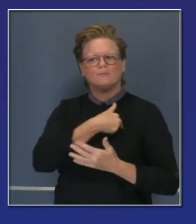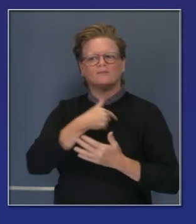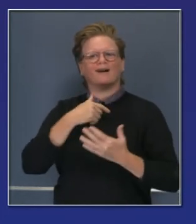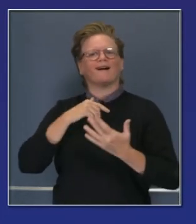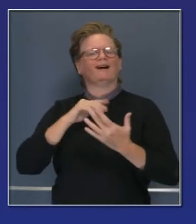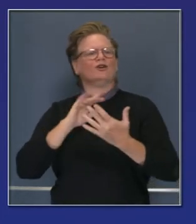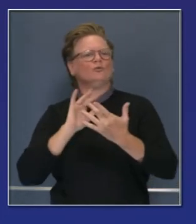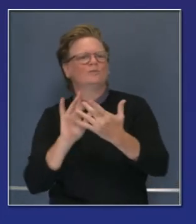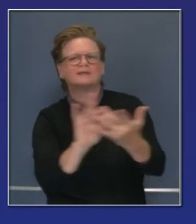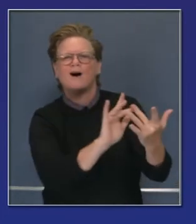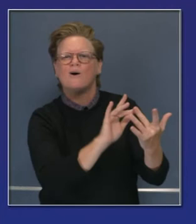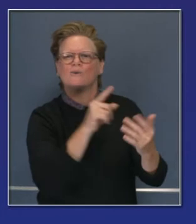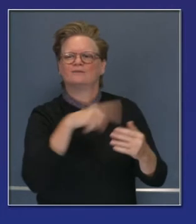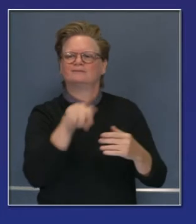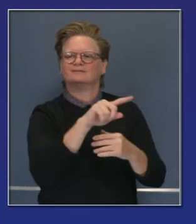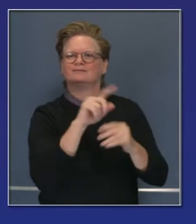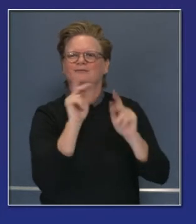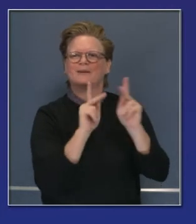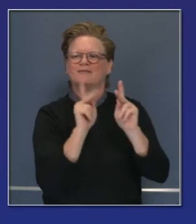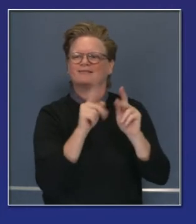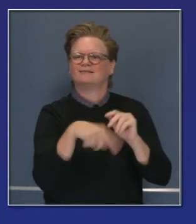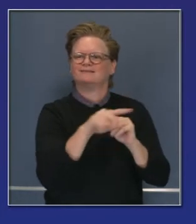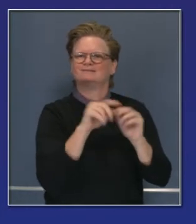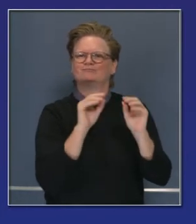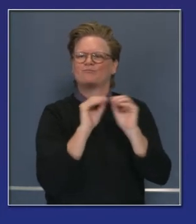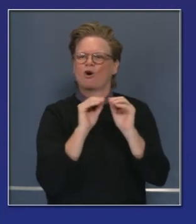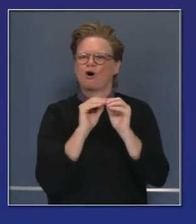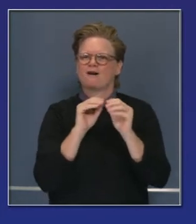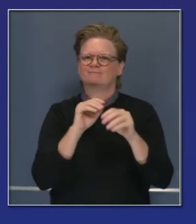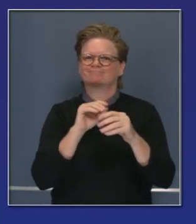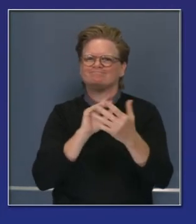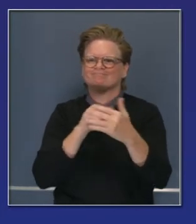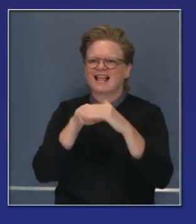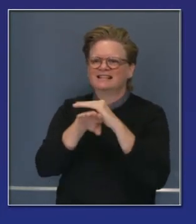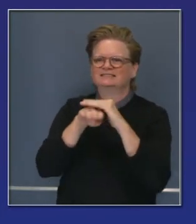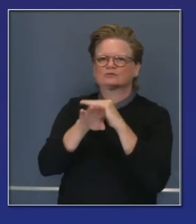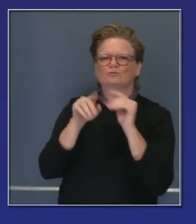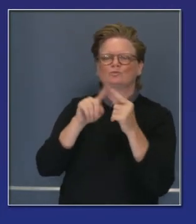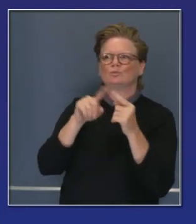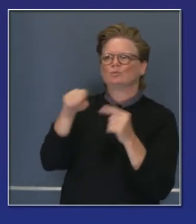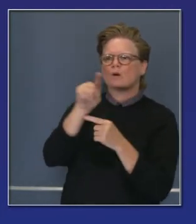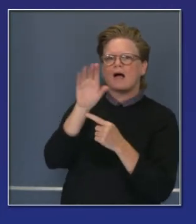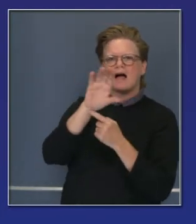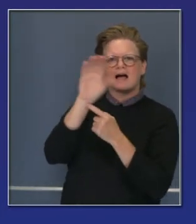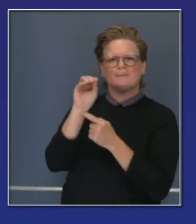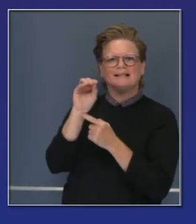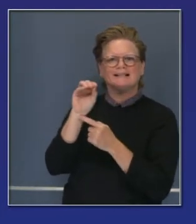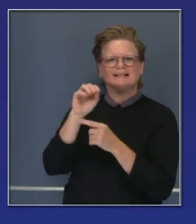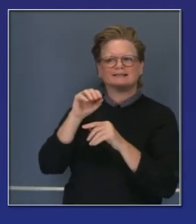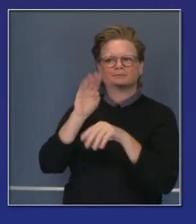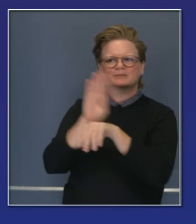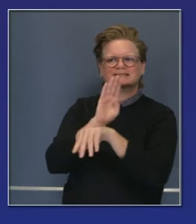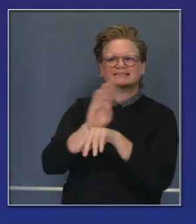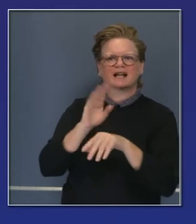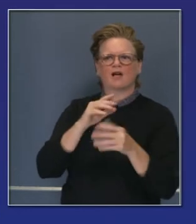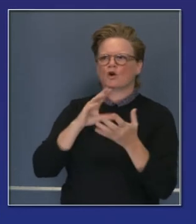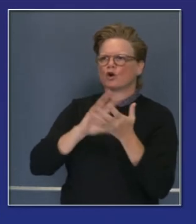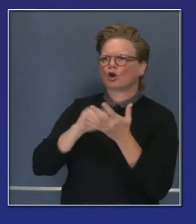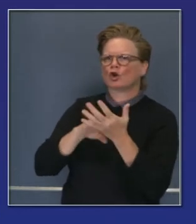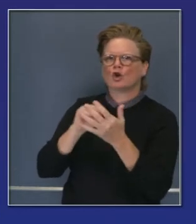más directa comparado al pasado, para empoderar a individuos, informar a individuos, mantener a individuos